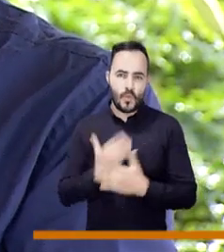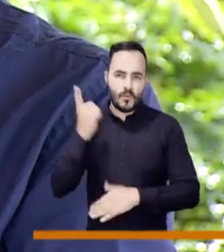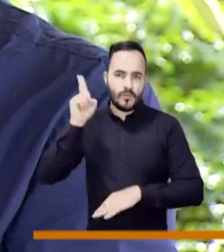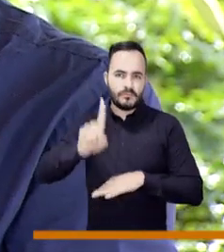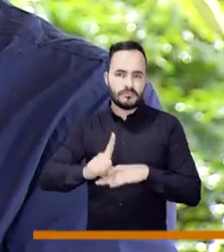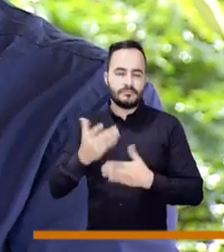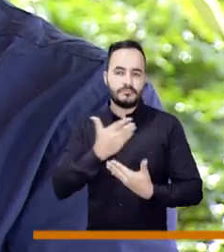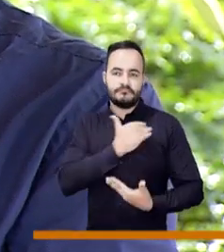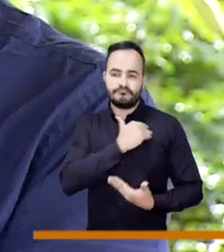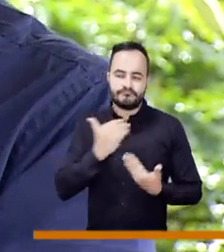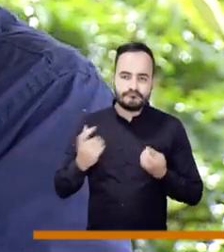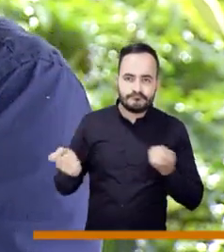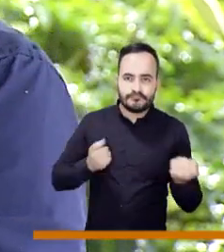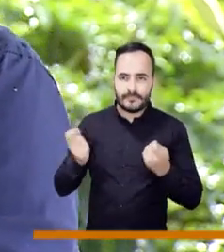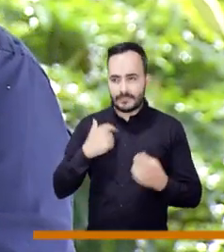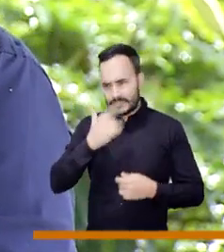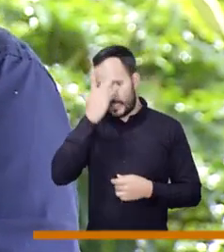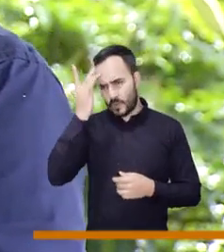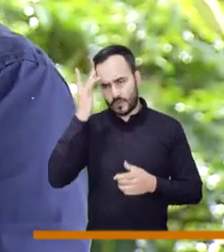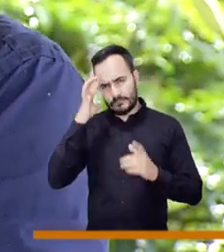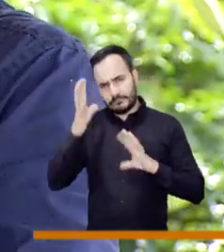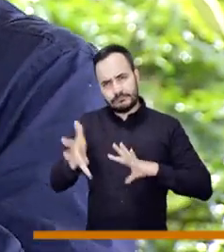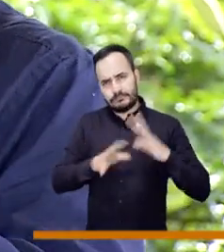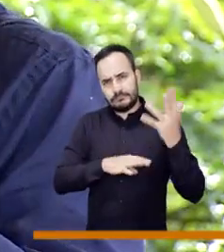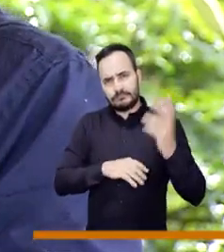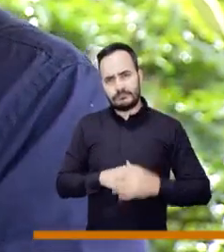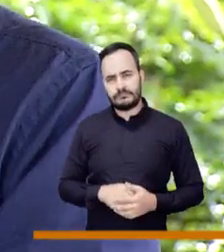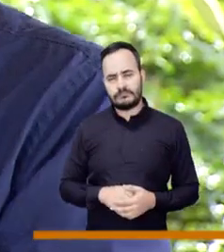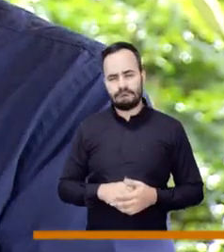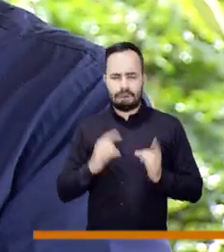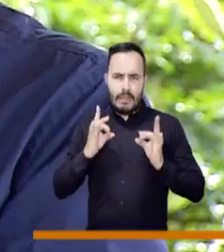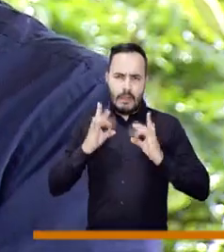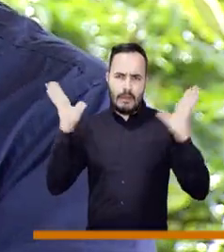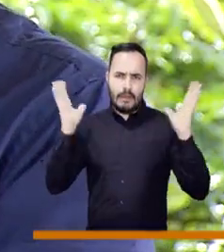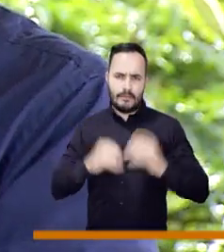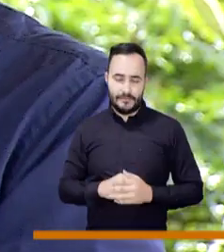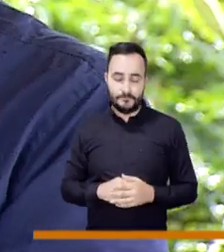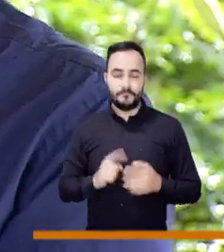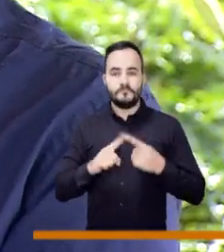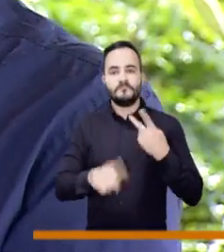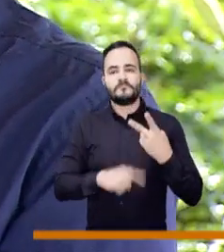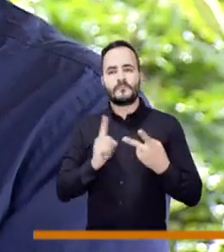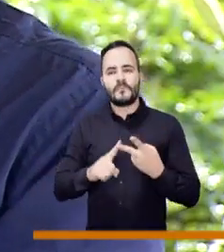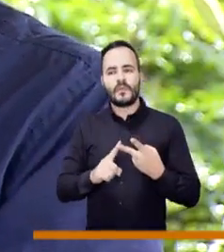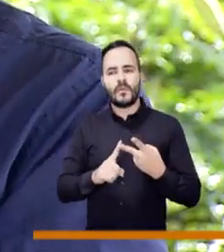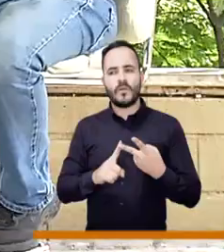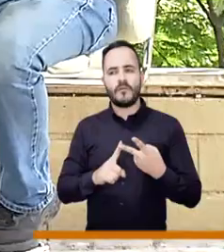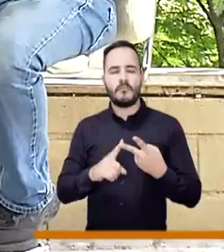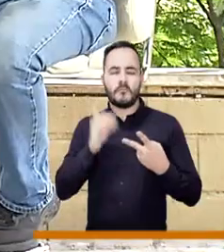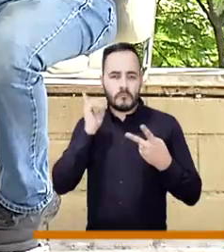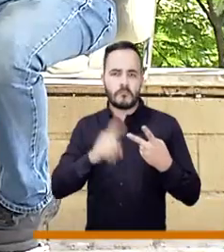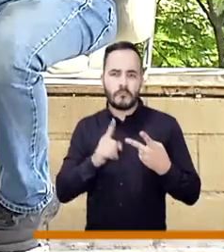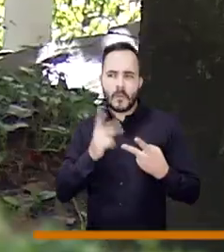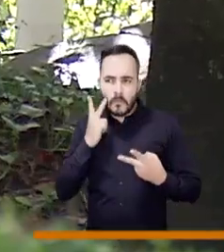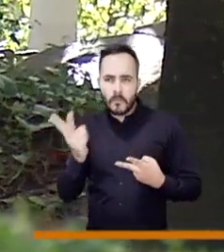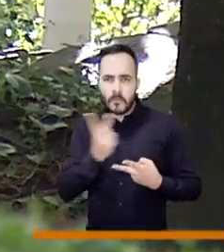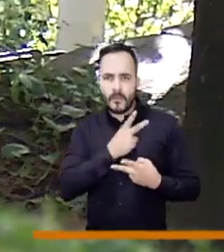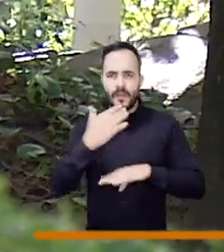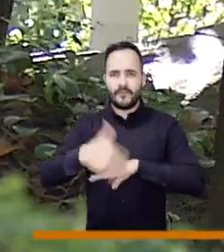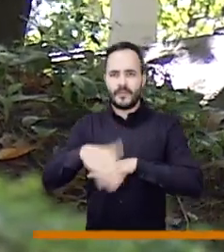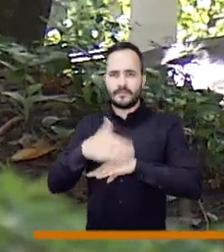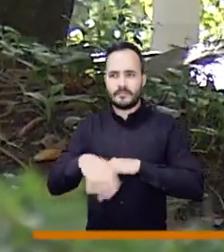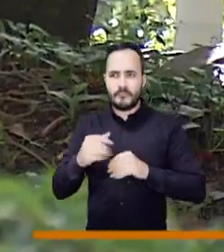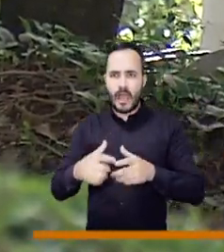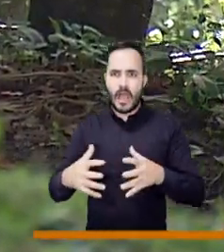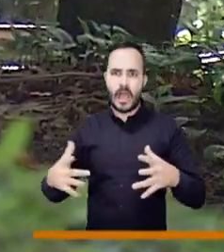disparada de la enfermedad mental, por poner algo. Segundo, de una disparada dura de los habitantes